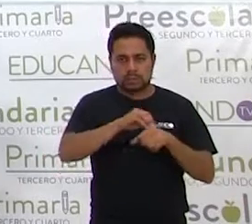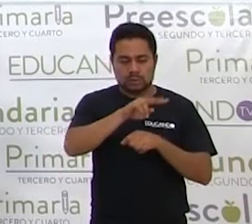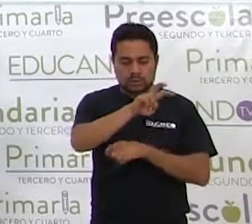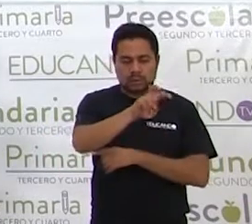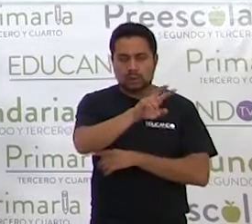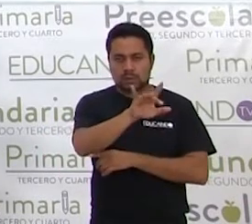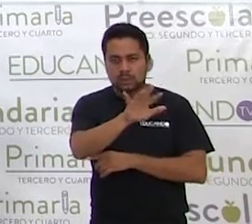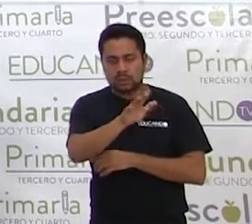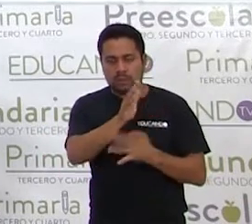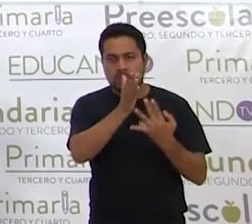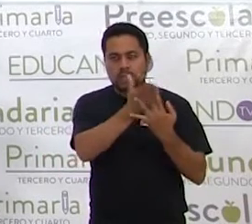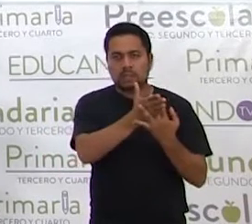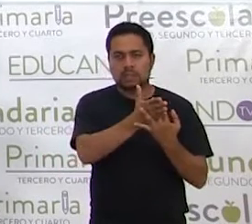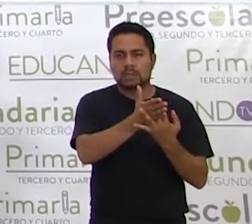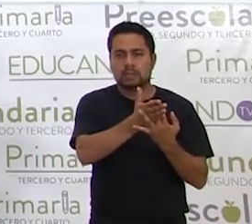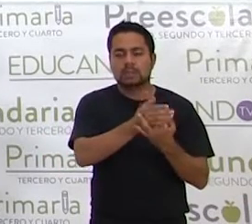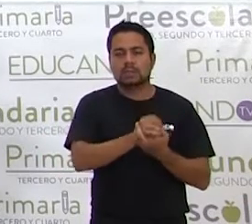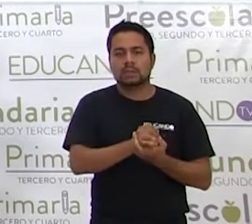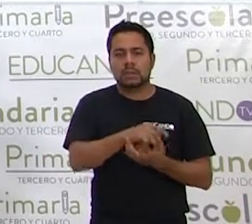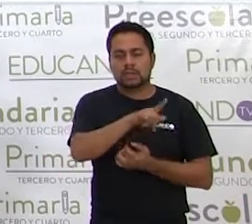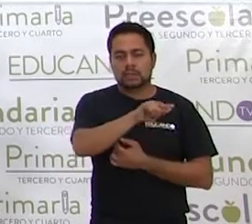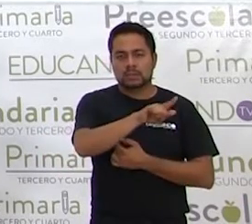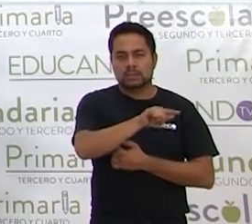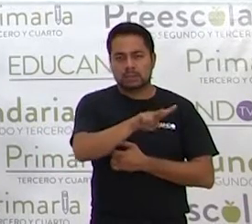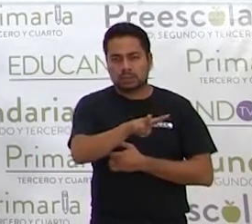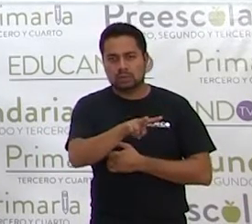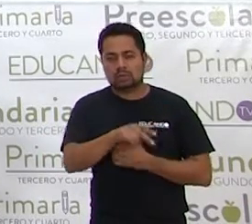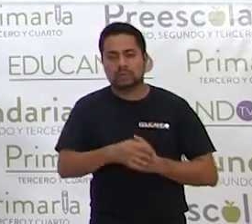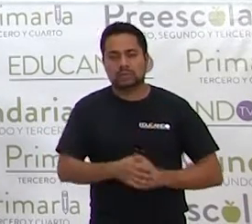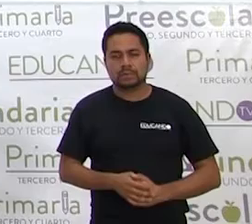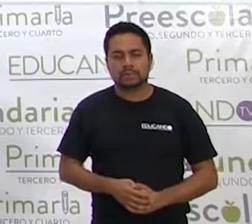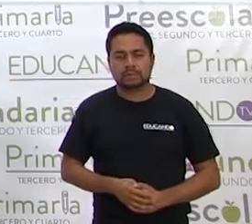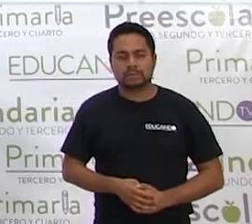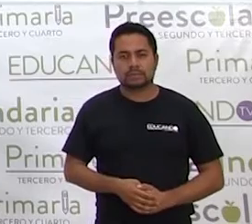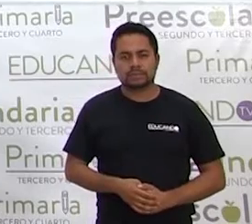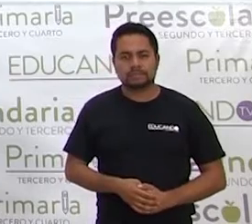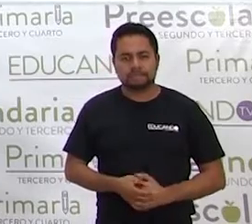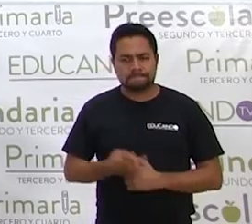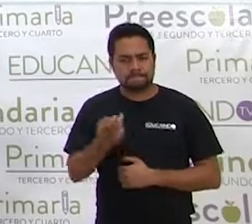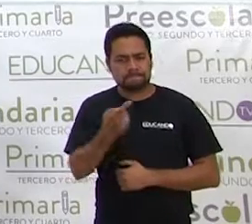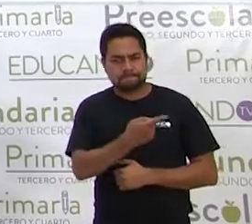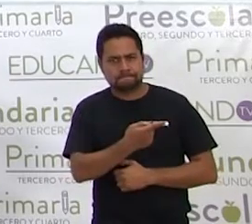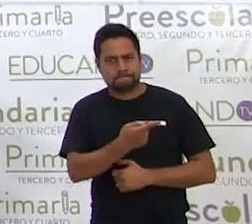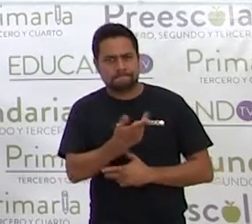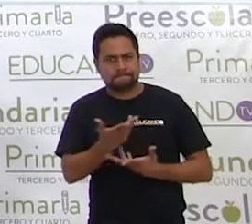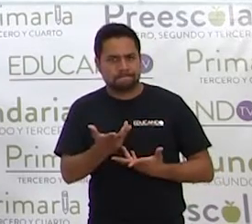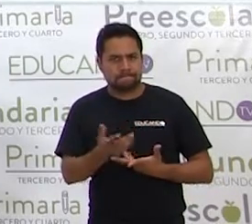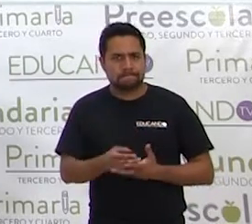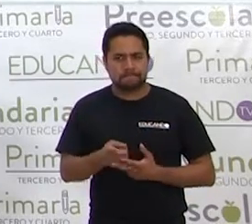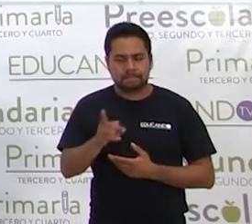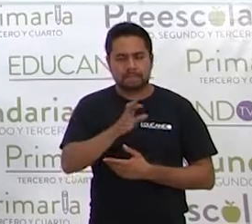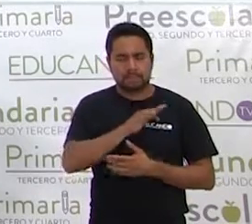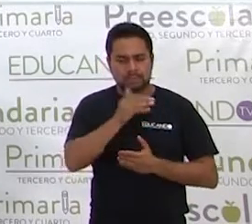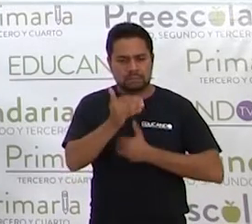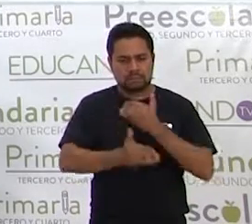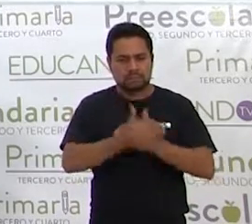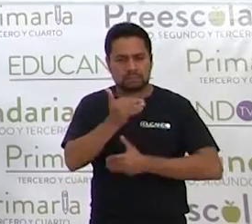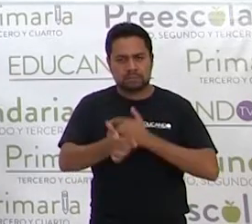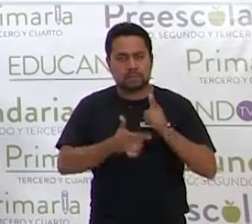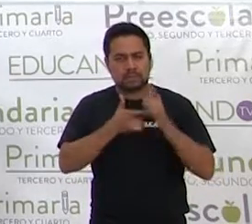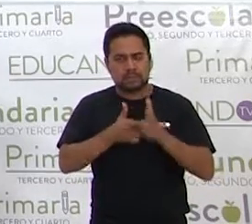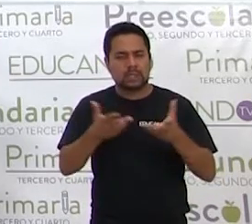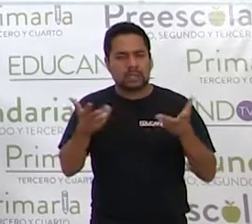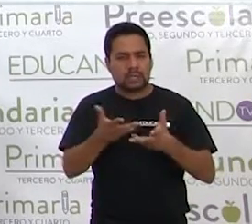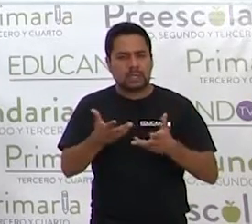250 entre 72 y de hecho ustedes si continúan haciendo